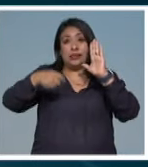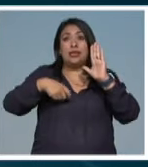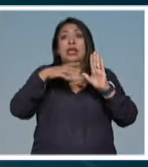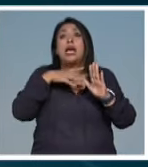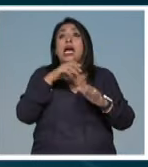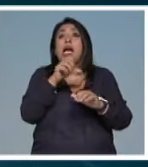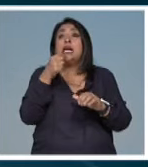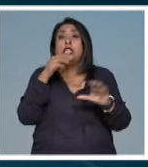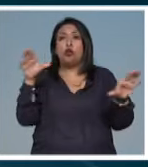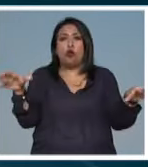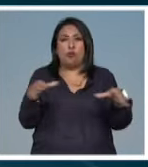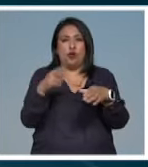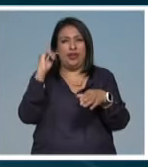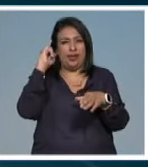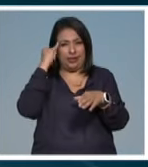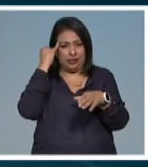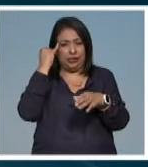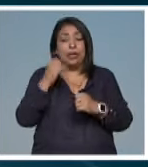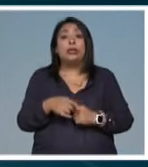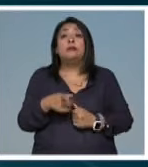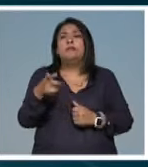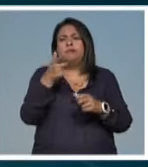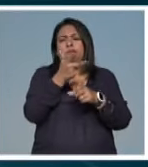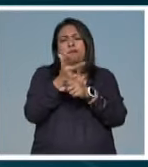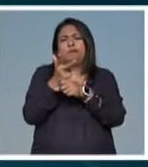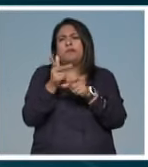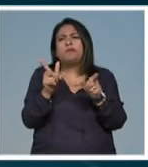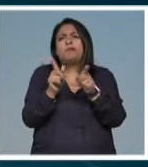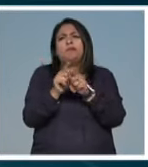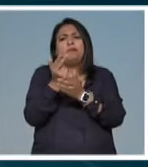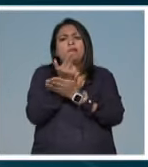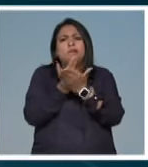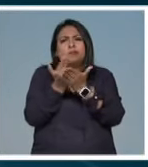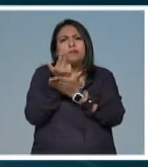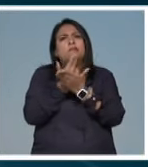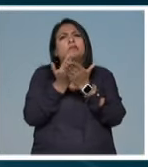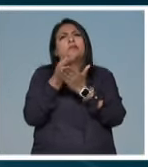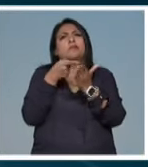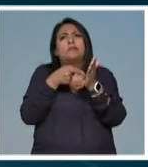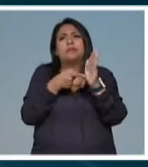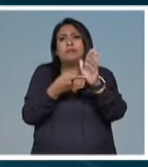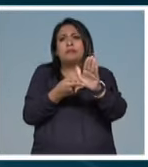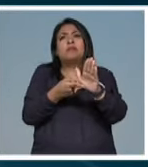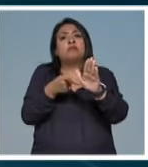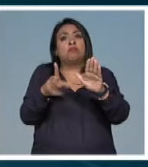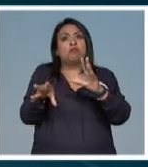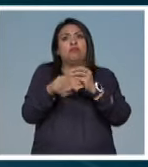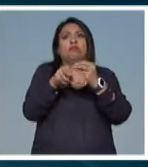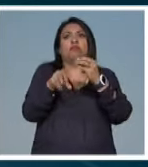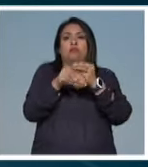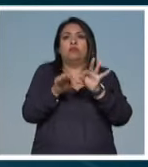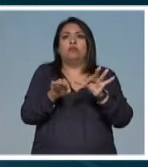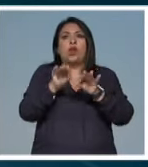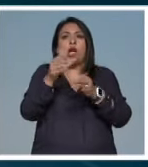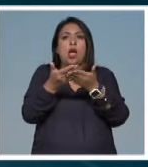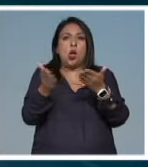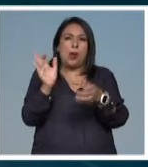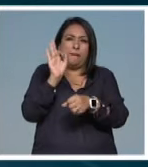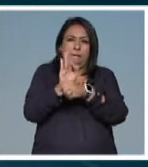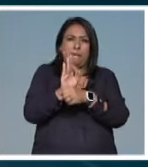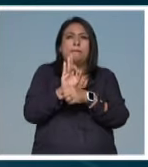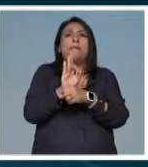con niños de comunidades indígenas. Cortometrajes creados con dibujos que constituyen un singular acervo, que ahora es resguardado